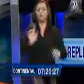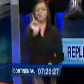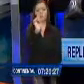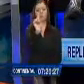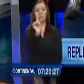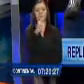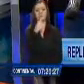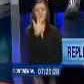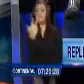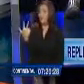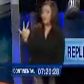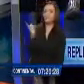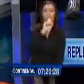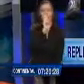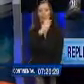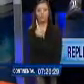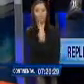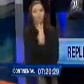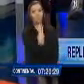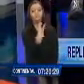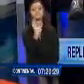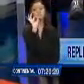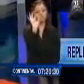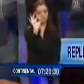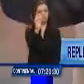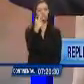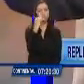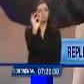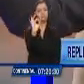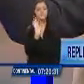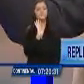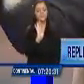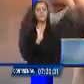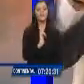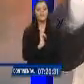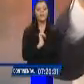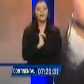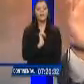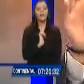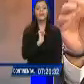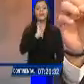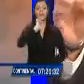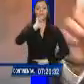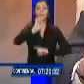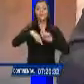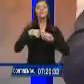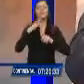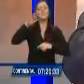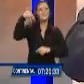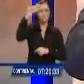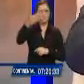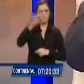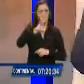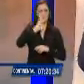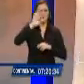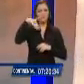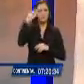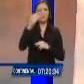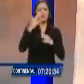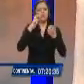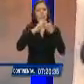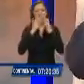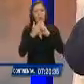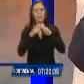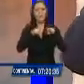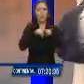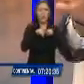2 hicieron. De 2, okay. Es correcto, ¿no es cierto? ¿Ya? Más allá de que eso algún rato tal vez lo podamos conversar de las irregularidades